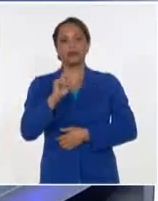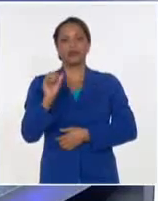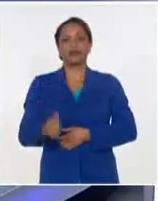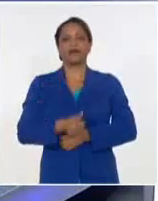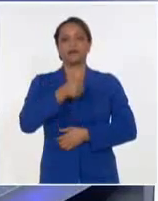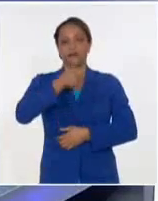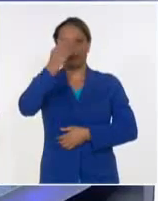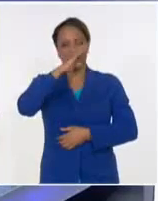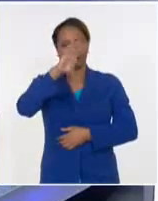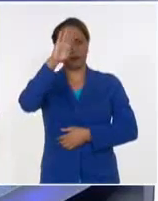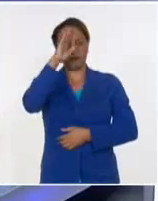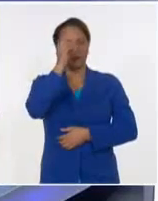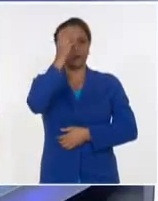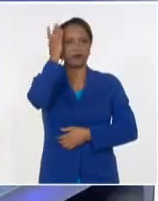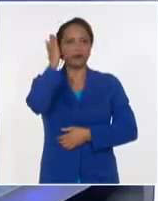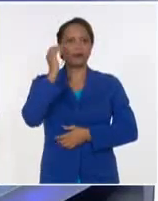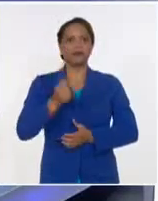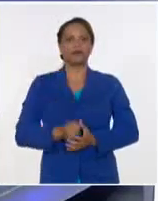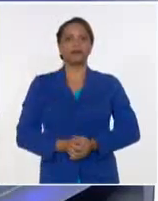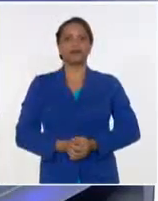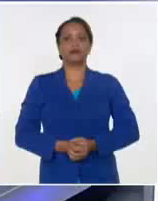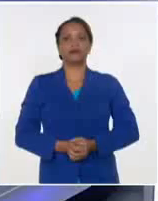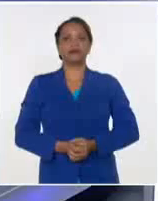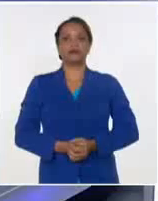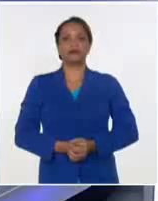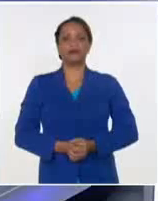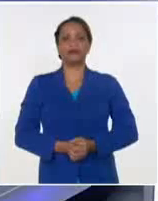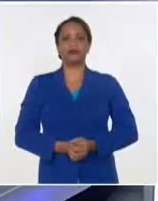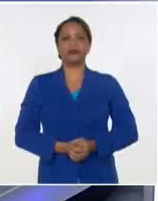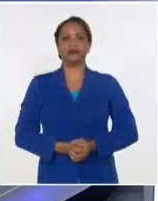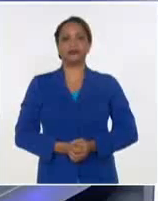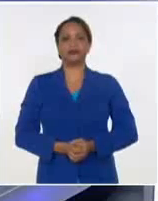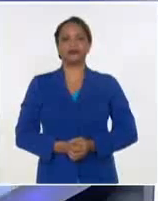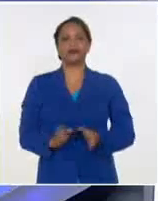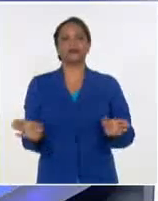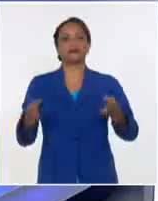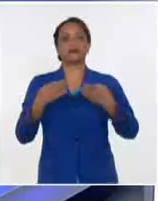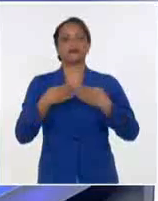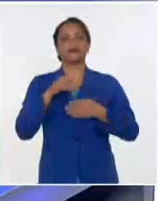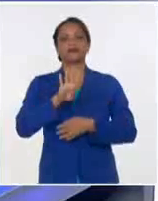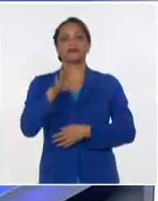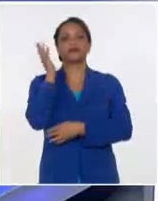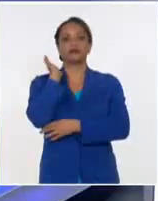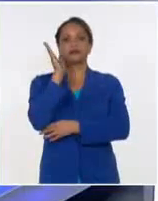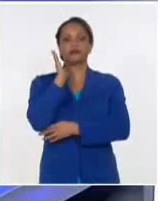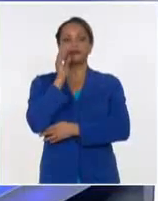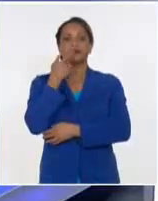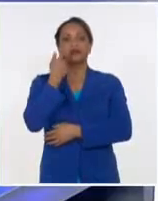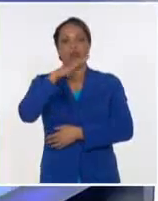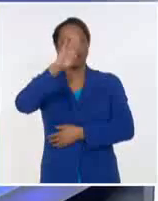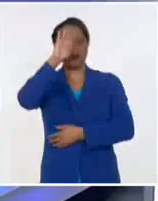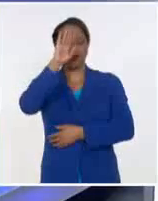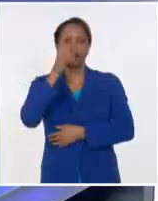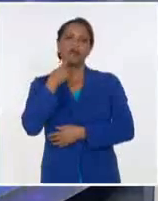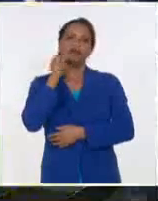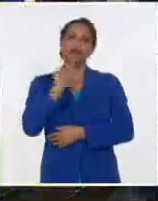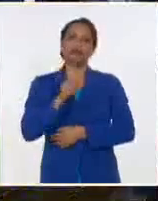de la República, Miguel Díaz-Canel Bermúdez, durante la clausura de la cuarta conferencia La Nación y la